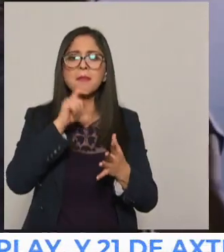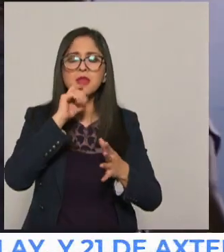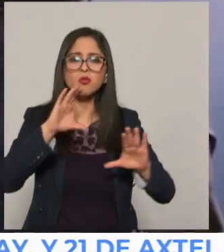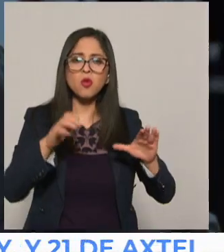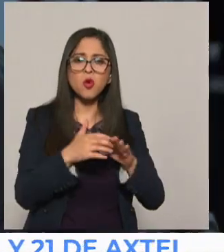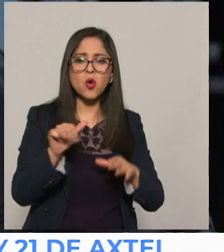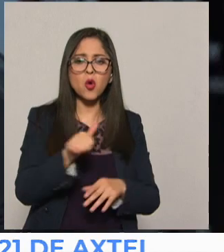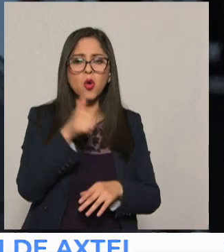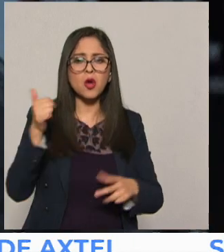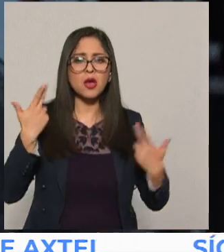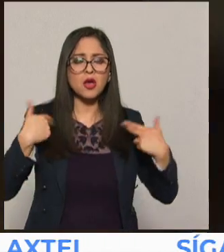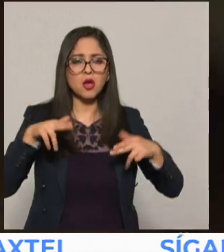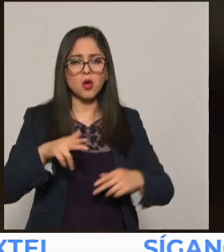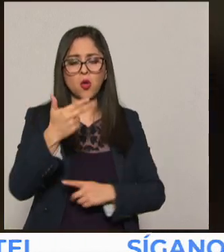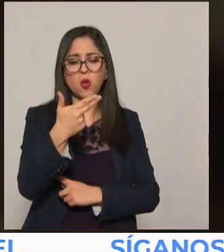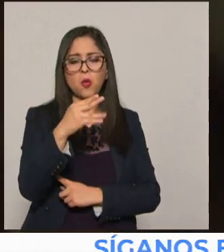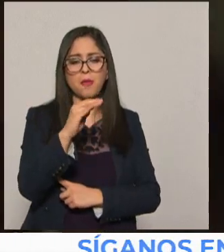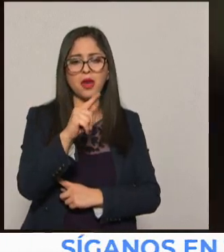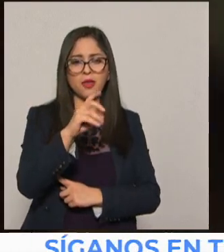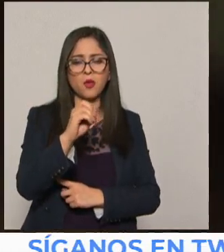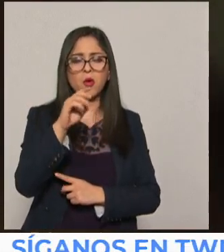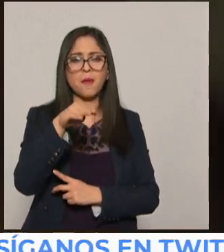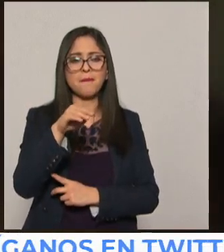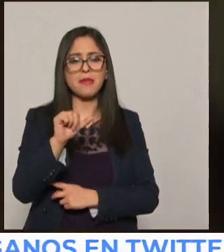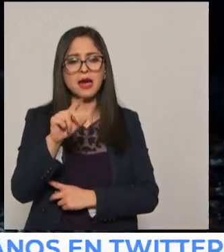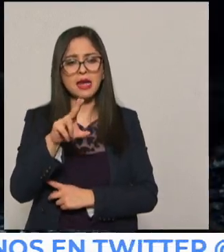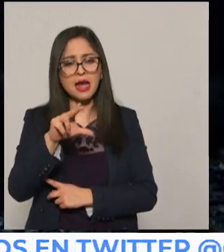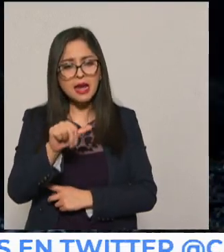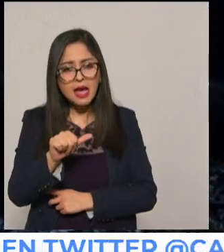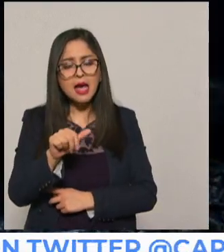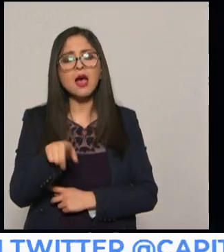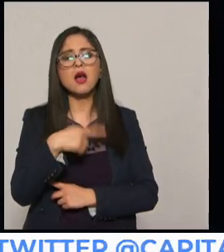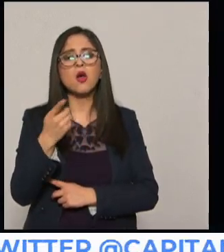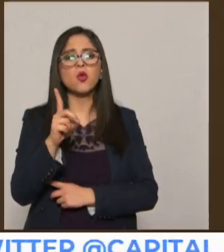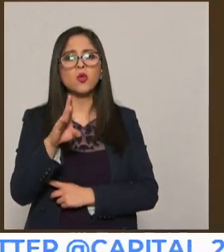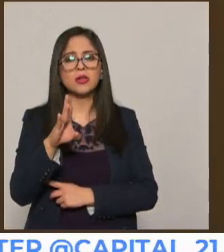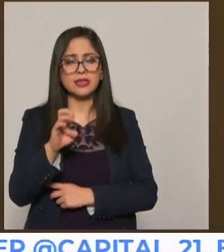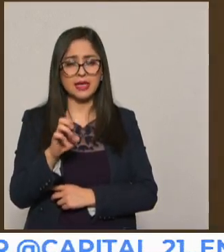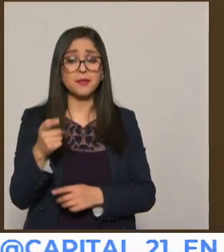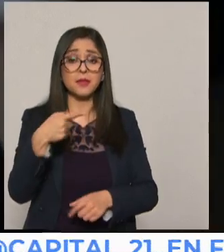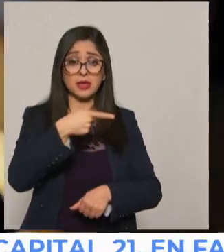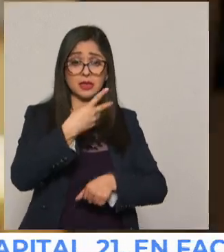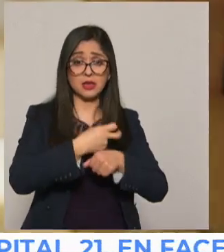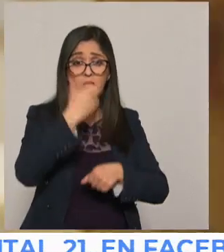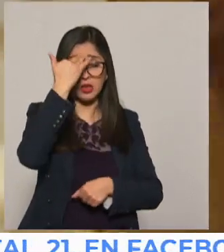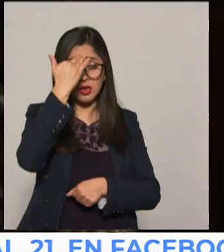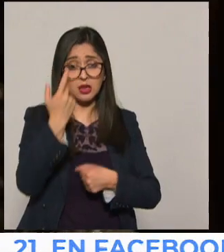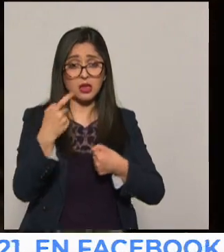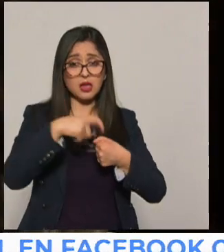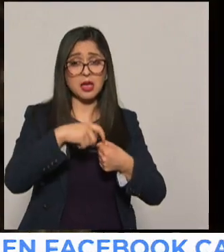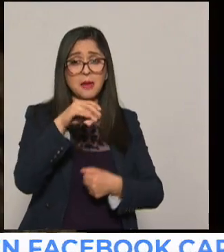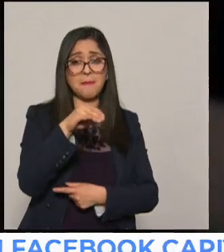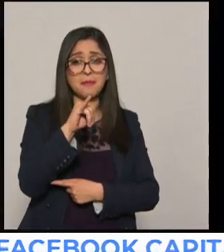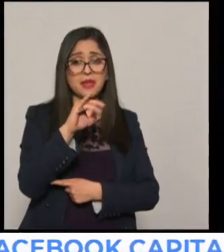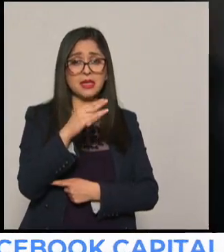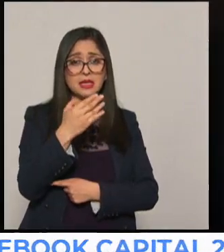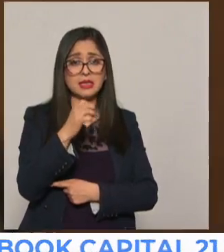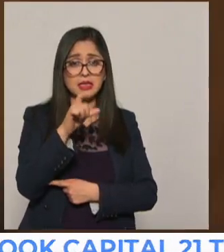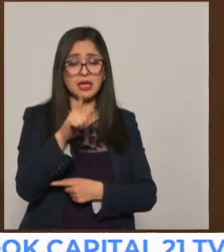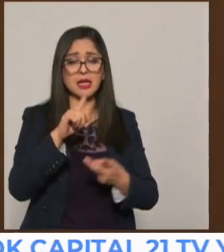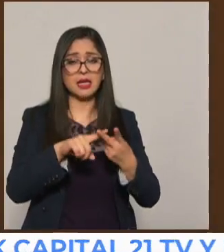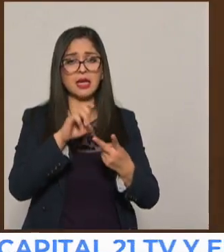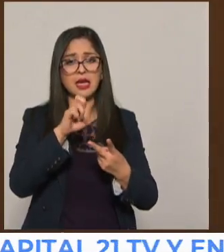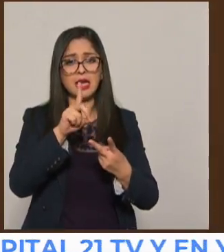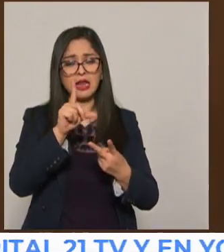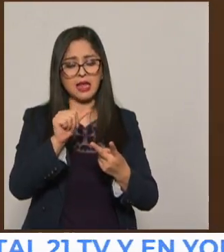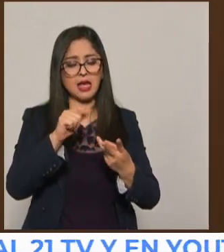papeles espectaculares Humberto Busto, Mariana Botas, Dulce Neri. Y para esta segunda temporada se unen Michelle Duval, Ela Belden